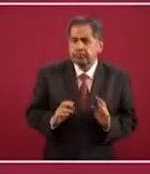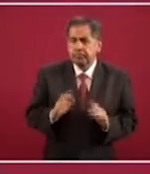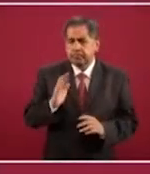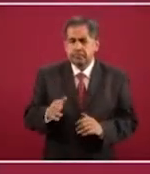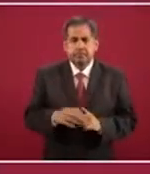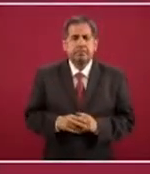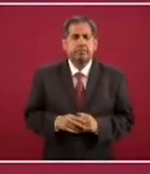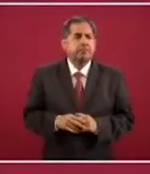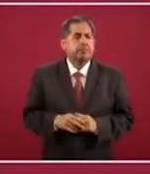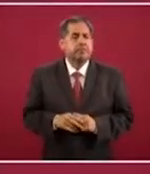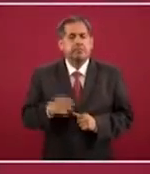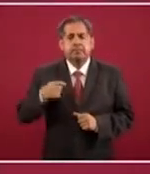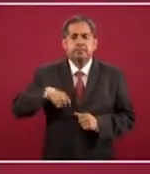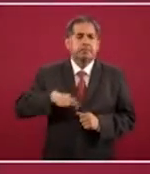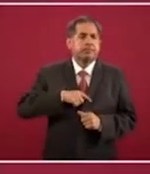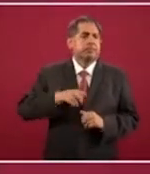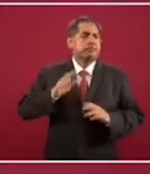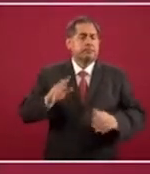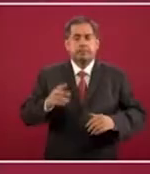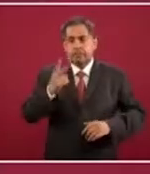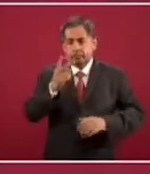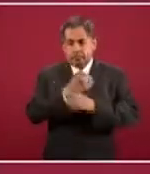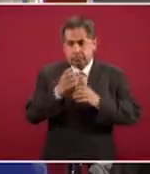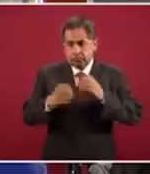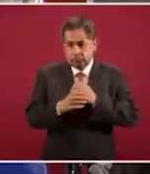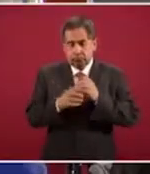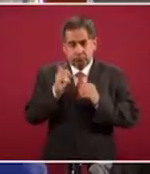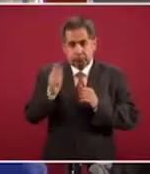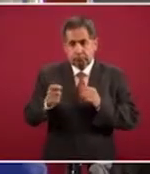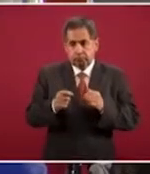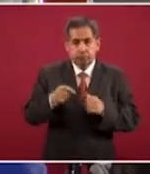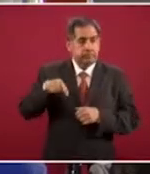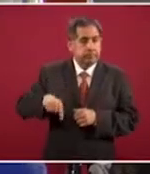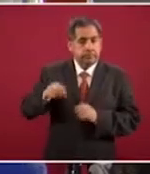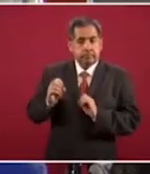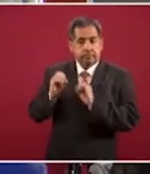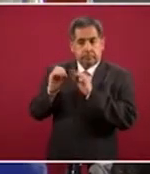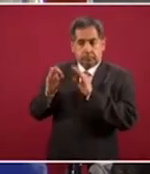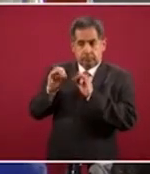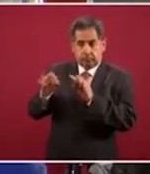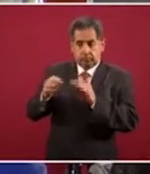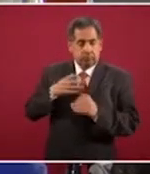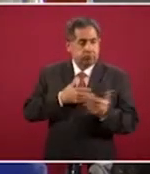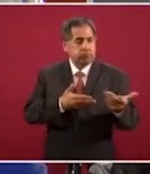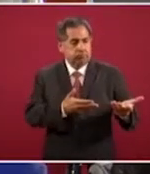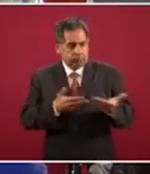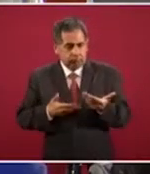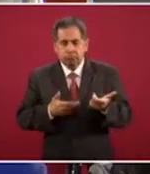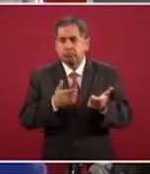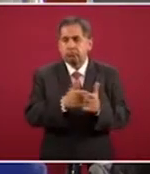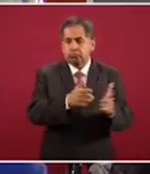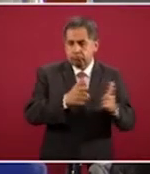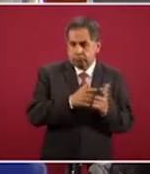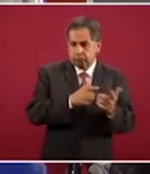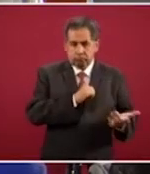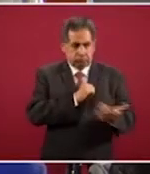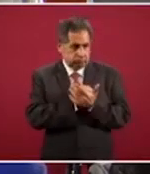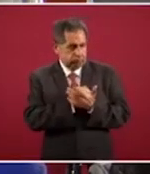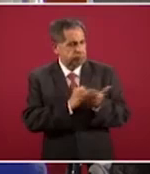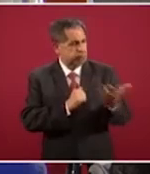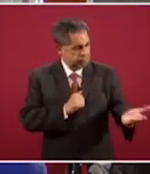para ello hemos hecho dos cosas, recibido en las instalaciones de Semarnat a los grupos que nos demandan